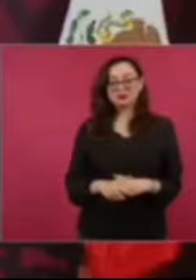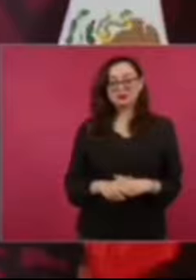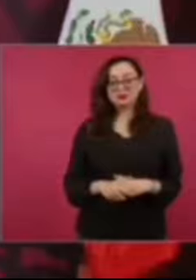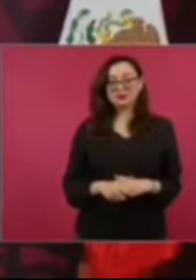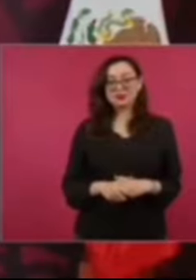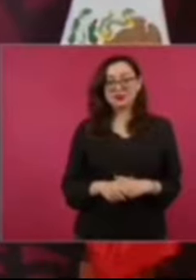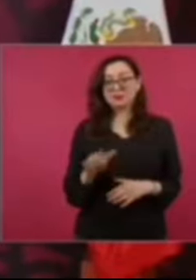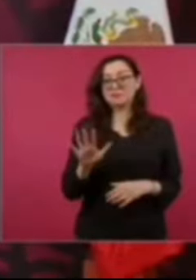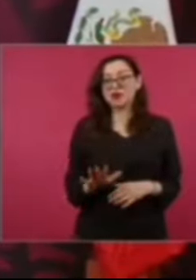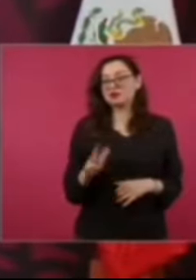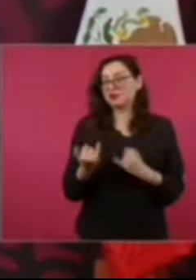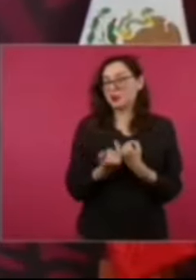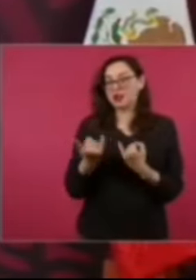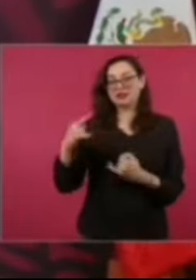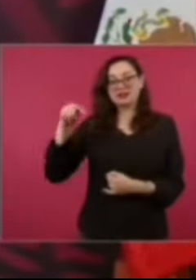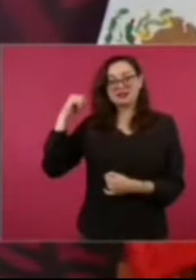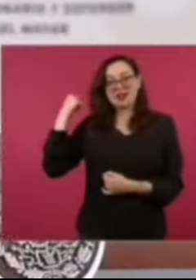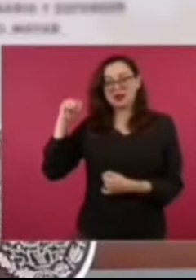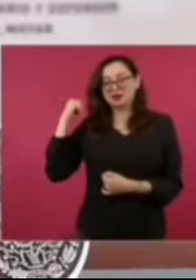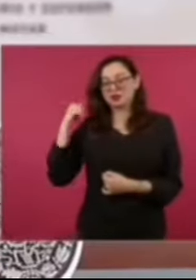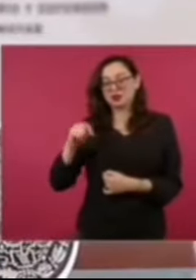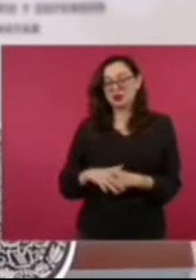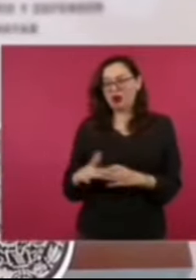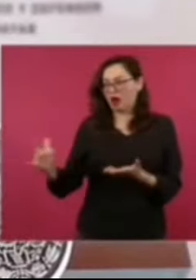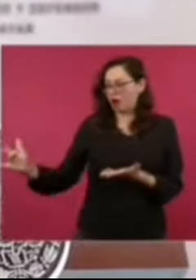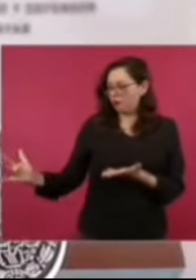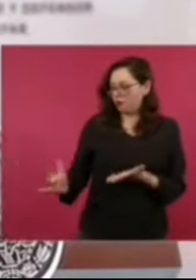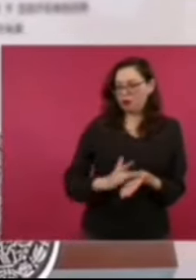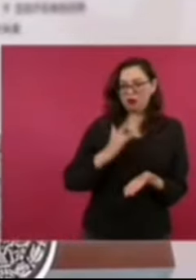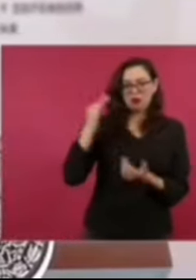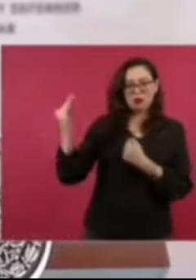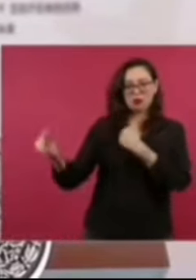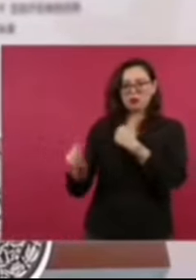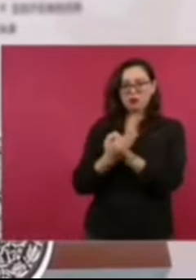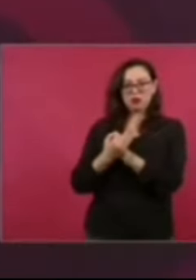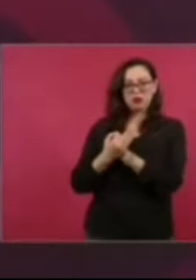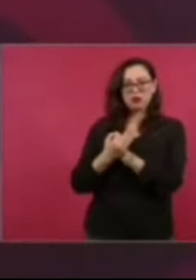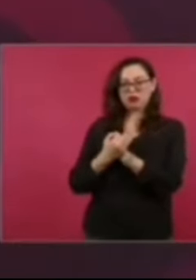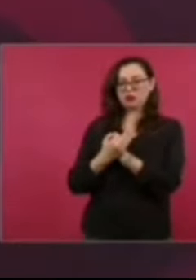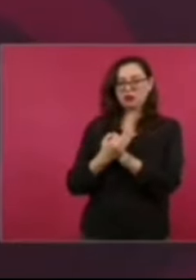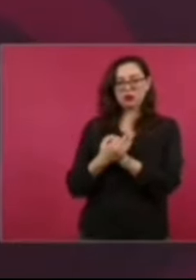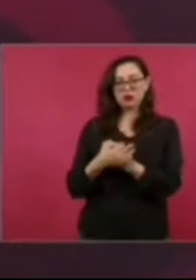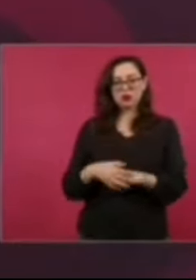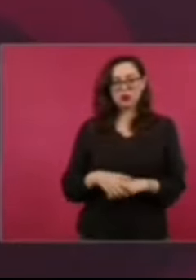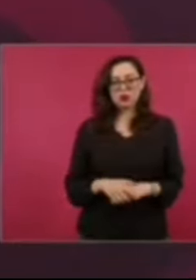Así,